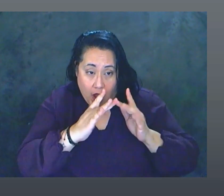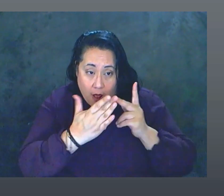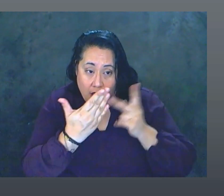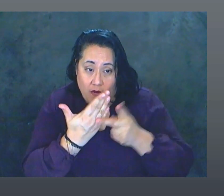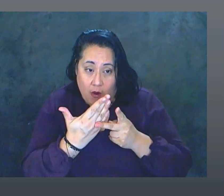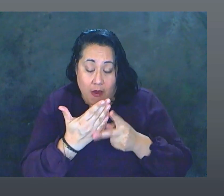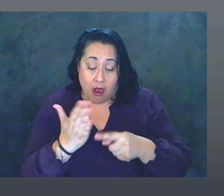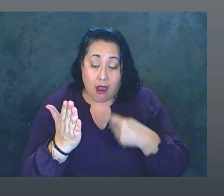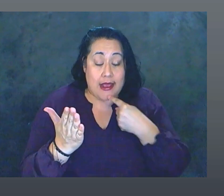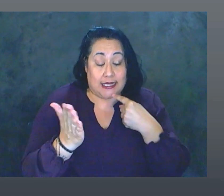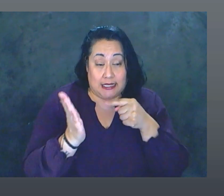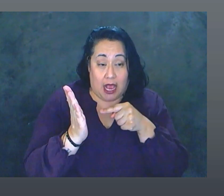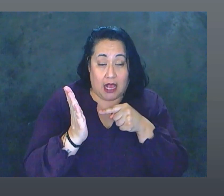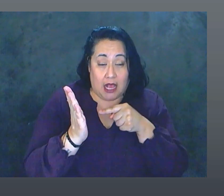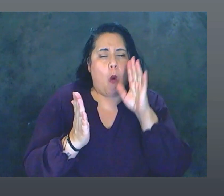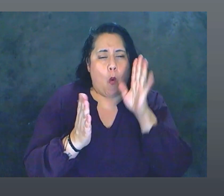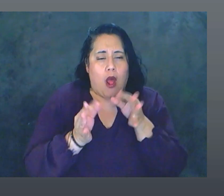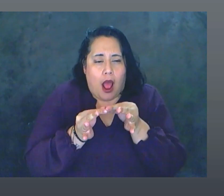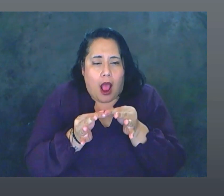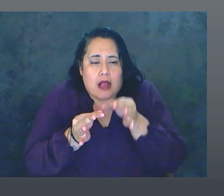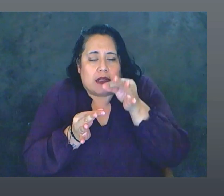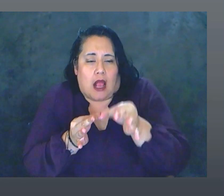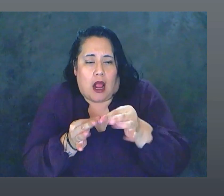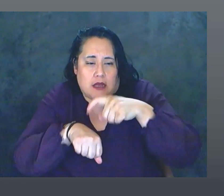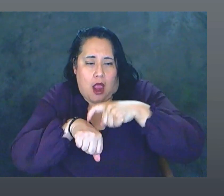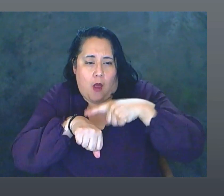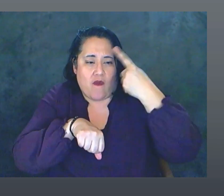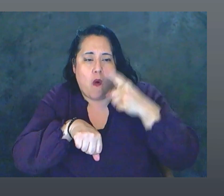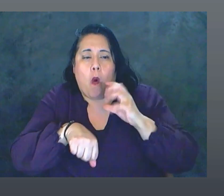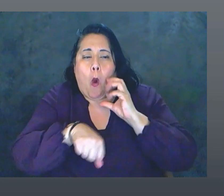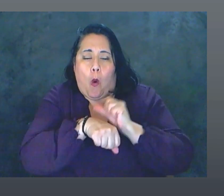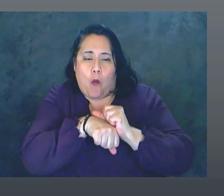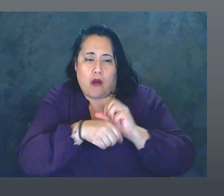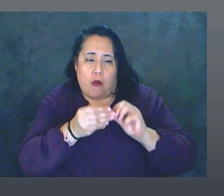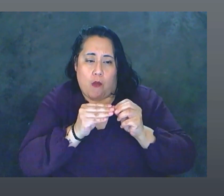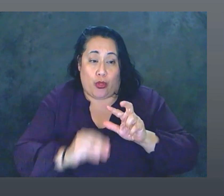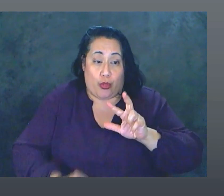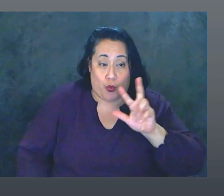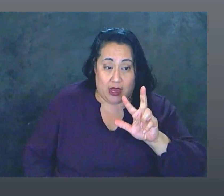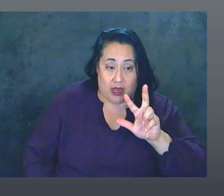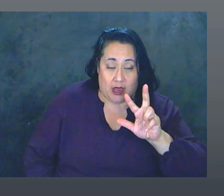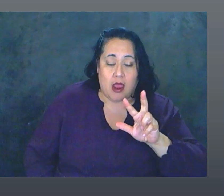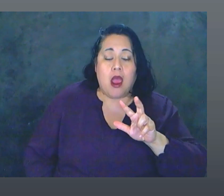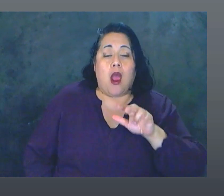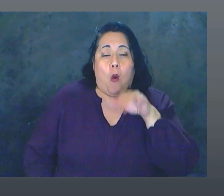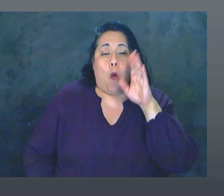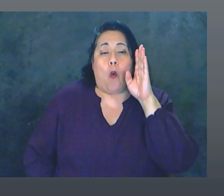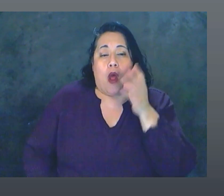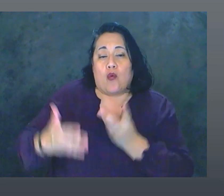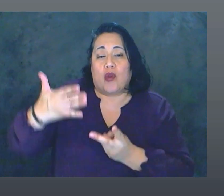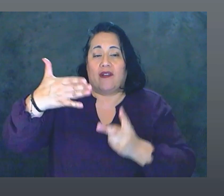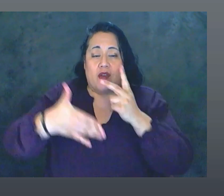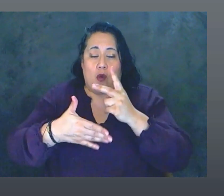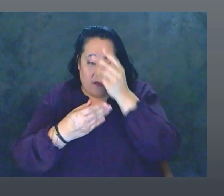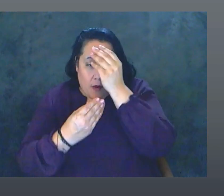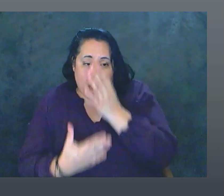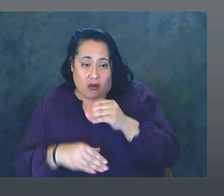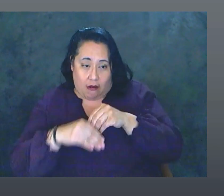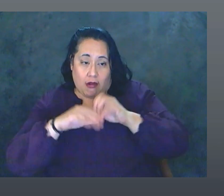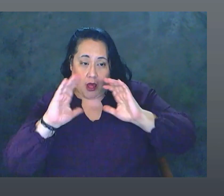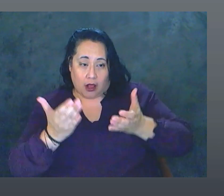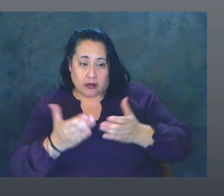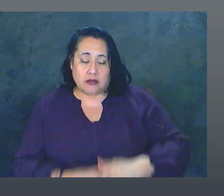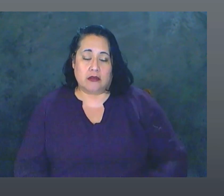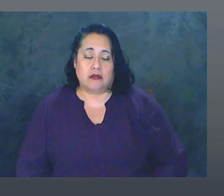aprendizaje indicando que se va a extender el tiempo para la tarea número 3 y que se va a repasar el material